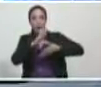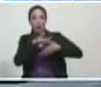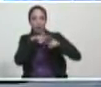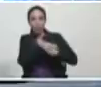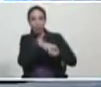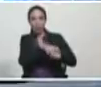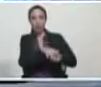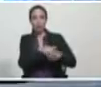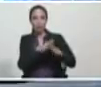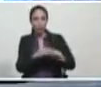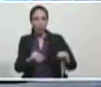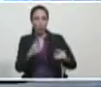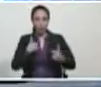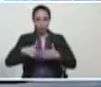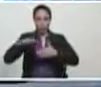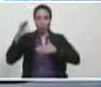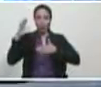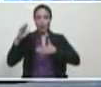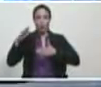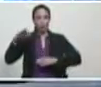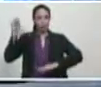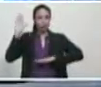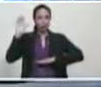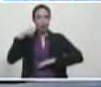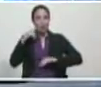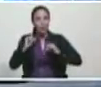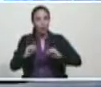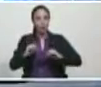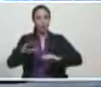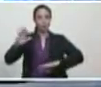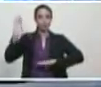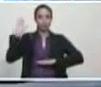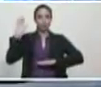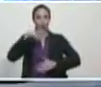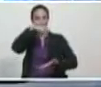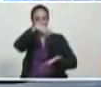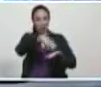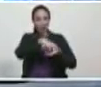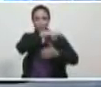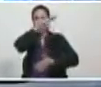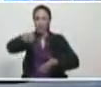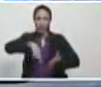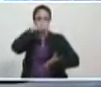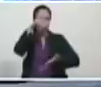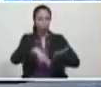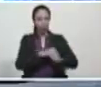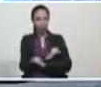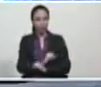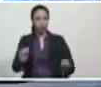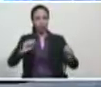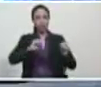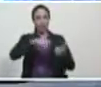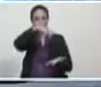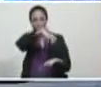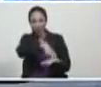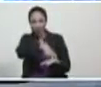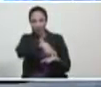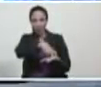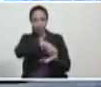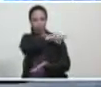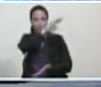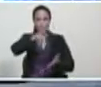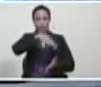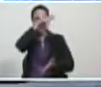Y juramos, y juraron los libertadores, esclavos más nunca, esclavos